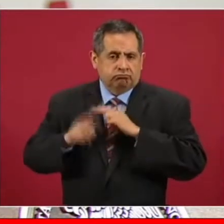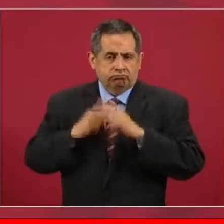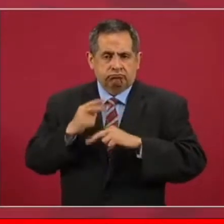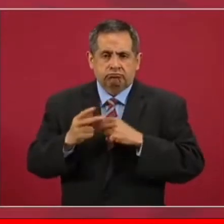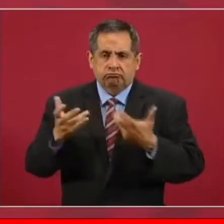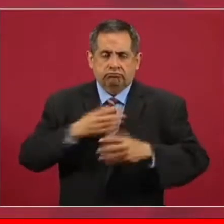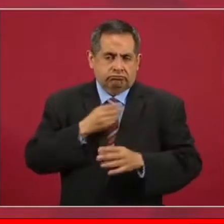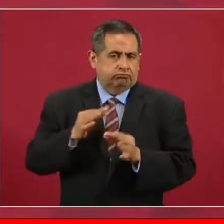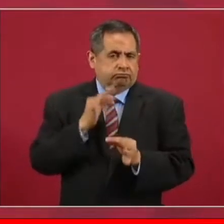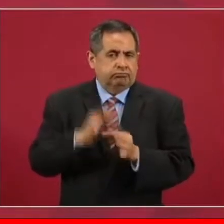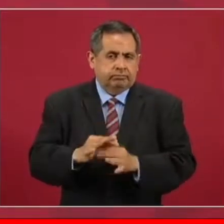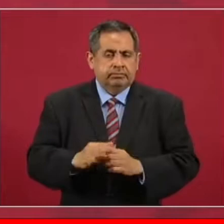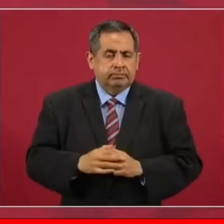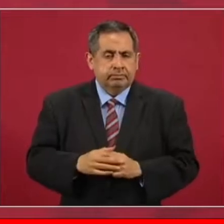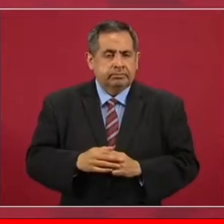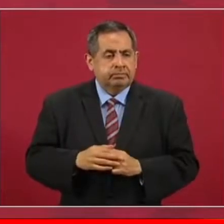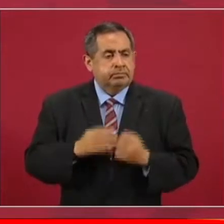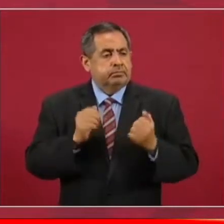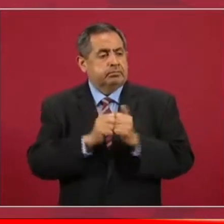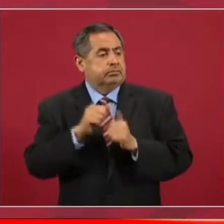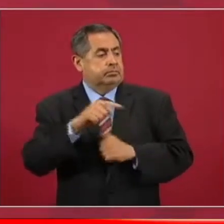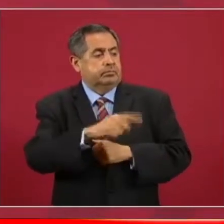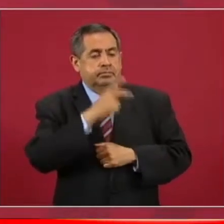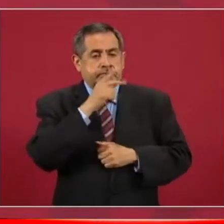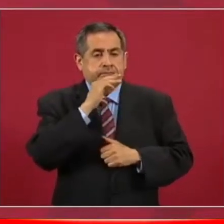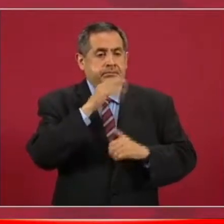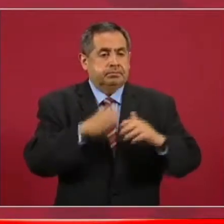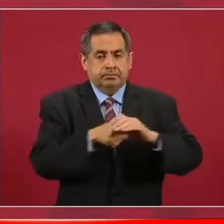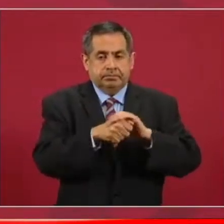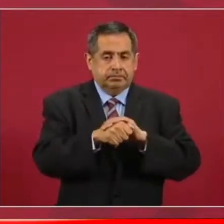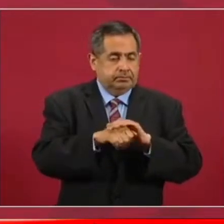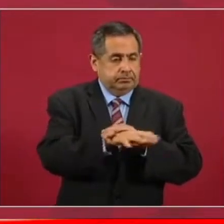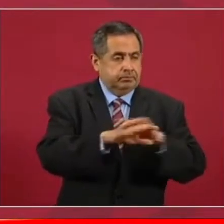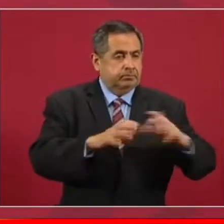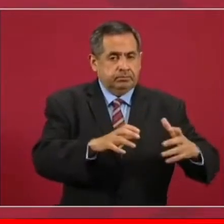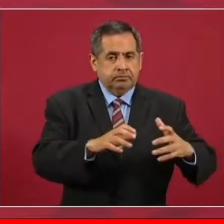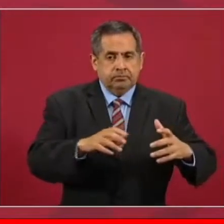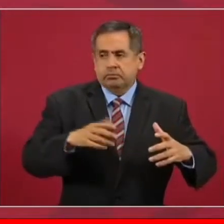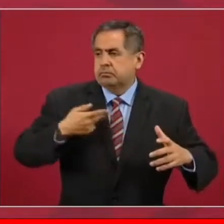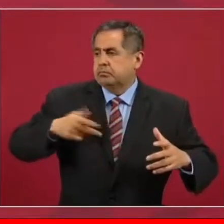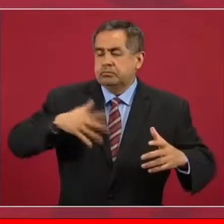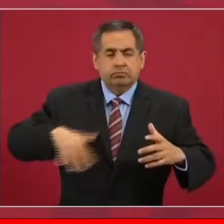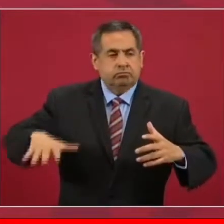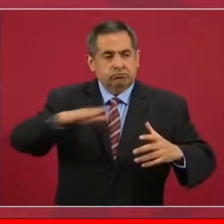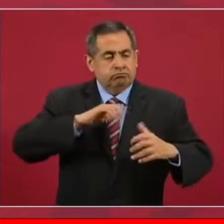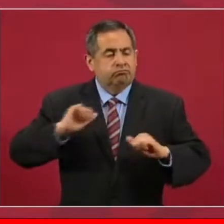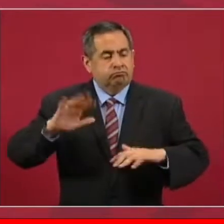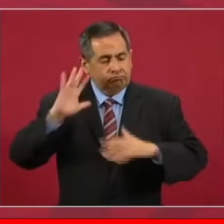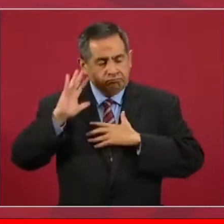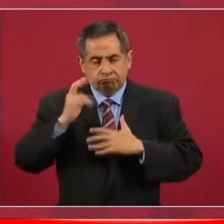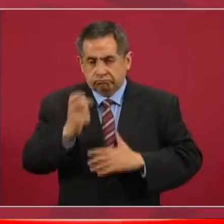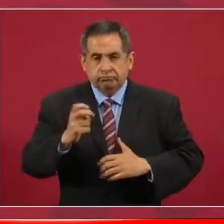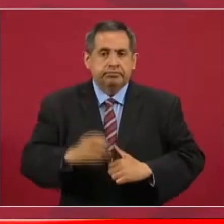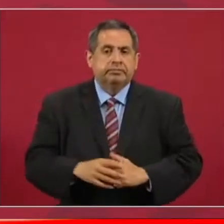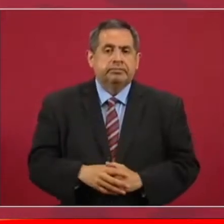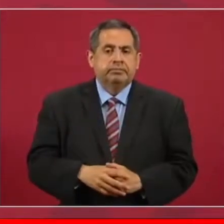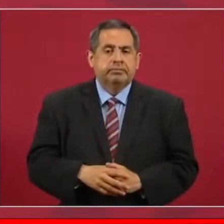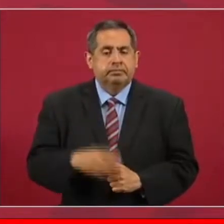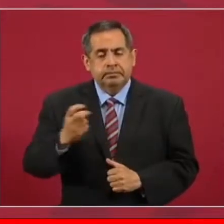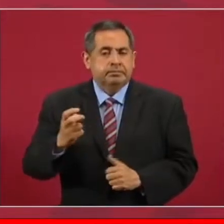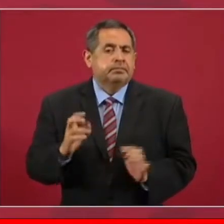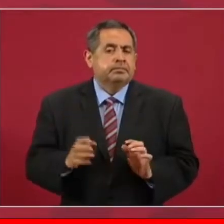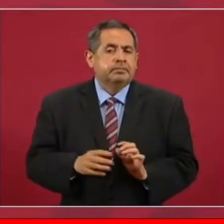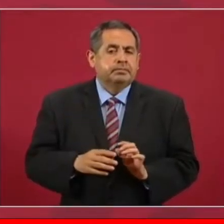tenemos con las madres, los padres de familia y con todo el pueblo de México.